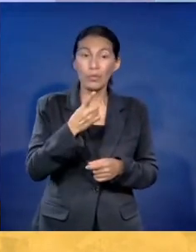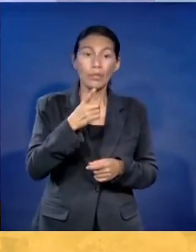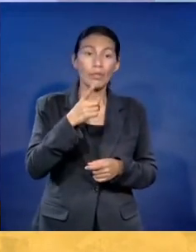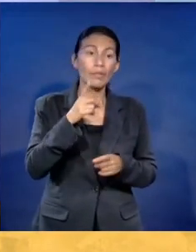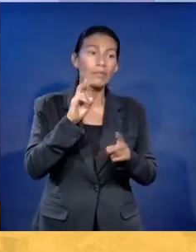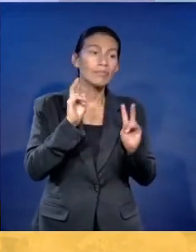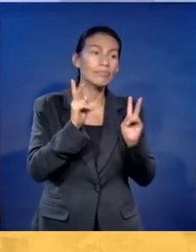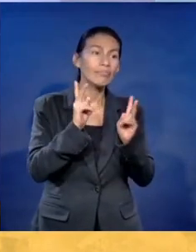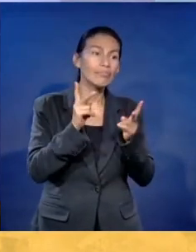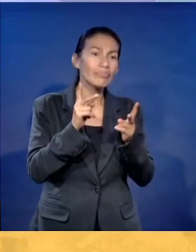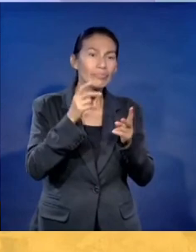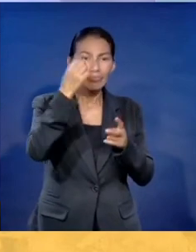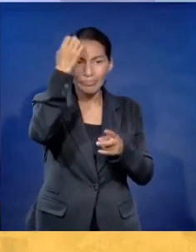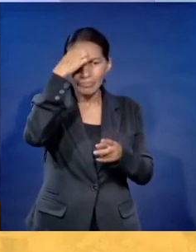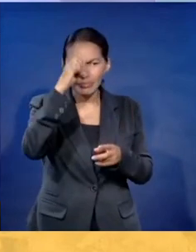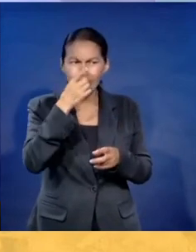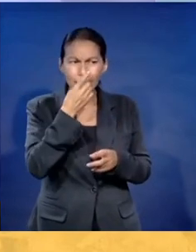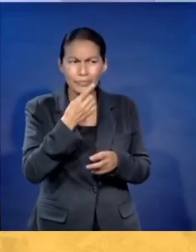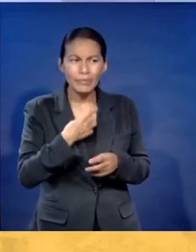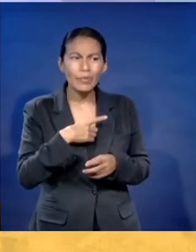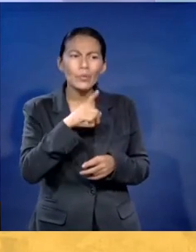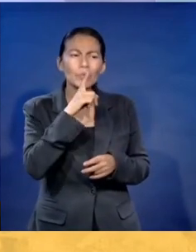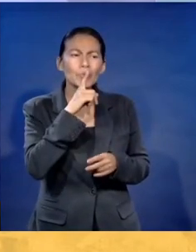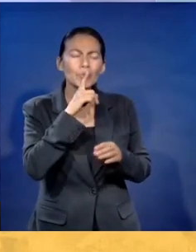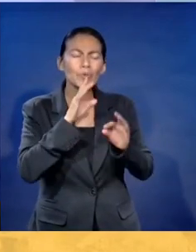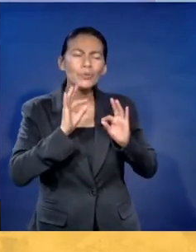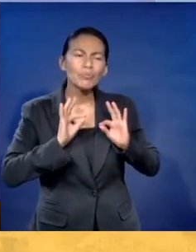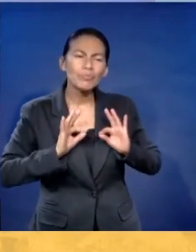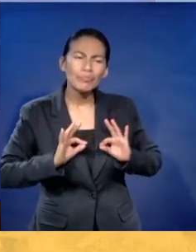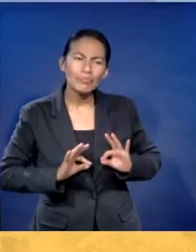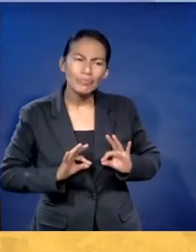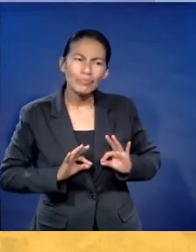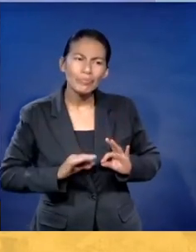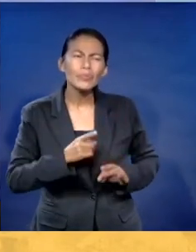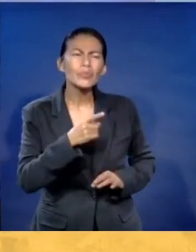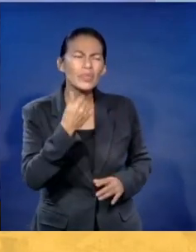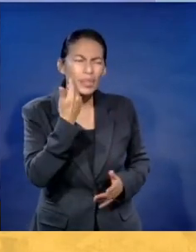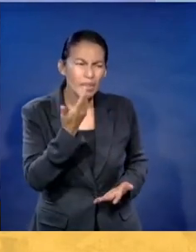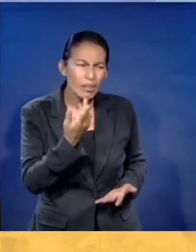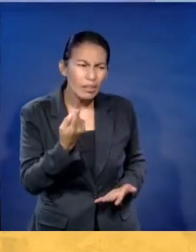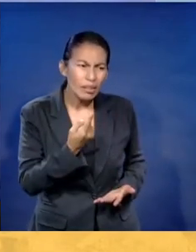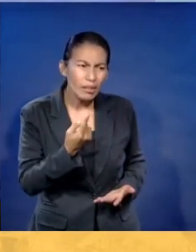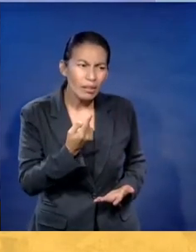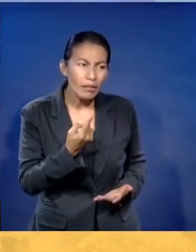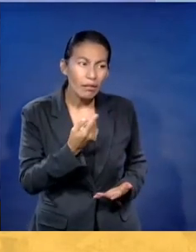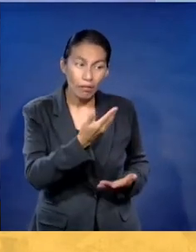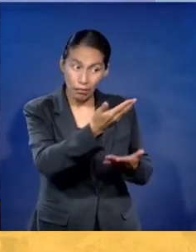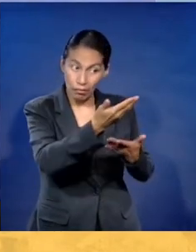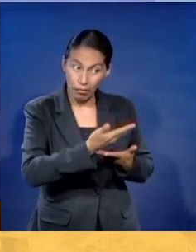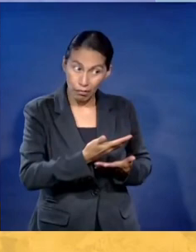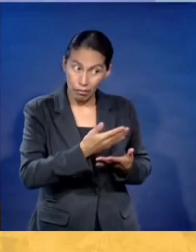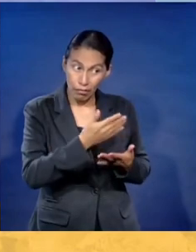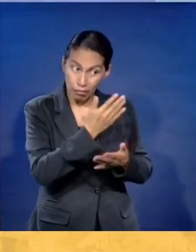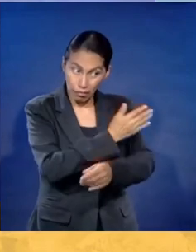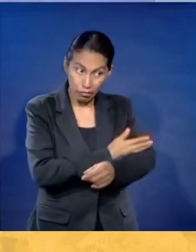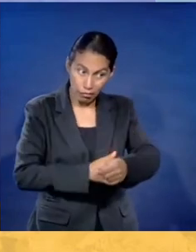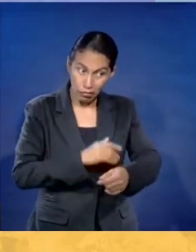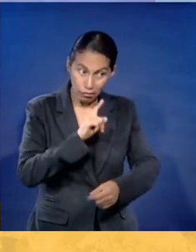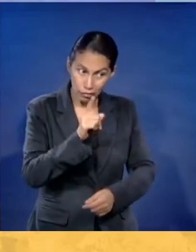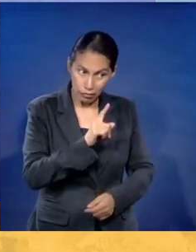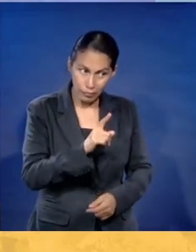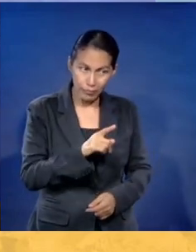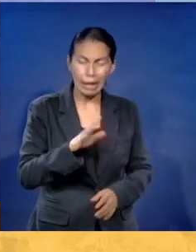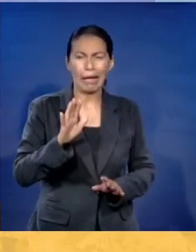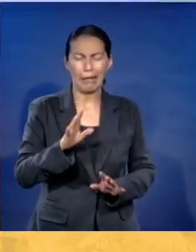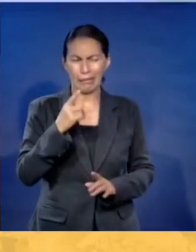mujer deja de decirle eso a tu esposo qué es lo que tú quieres Pues que ya no llegue tarde Pues cambia el chip Mira